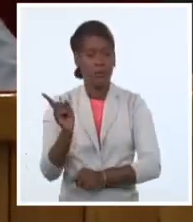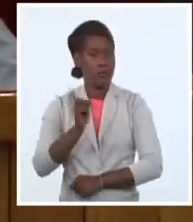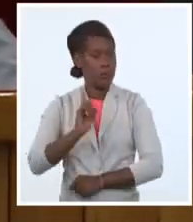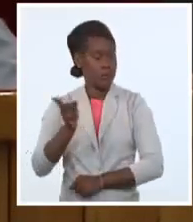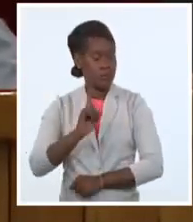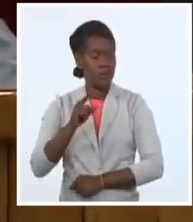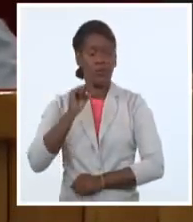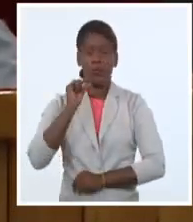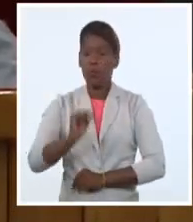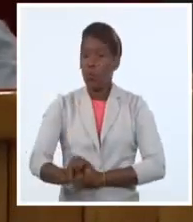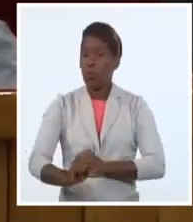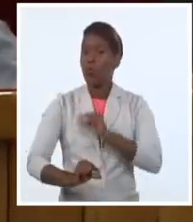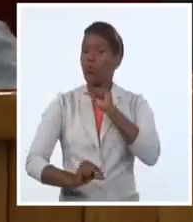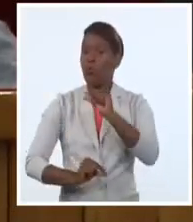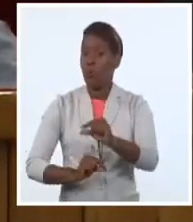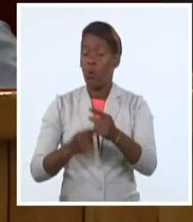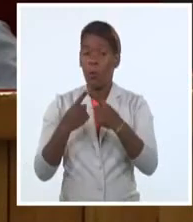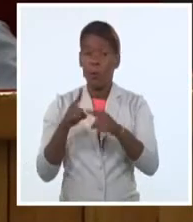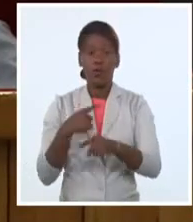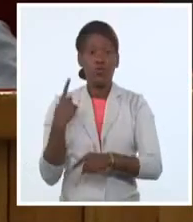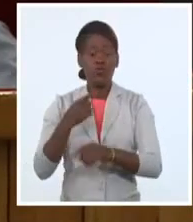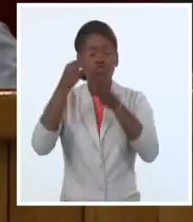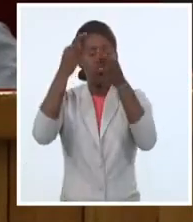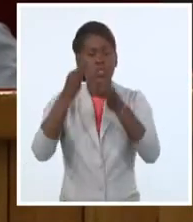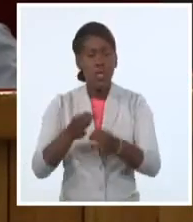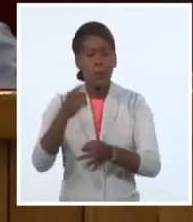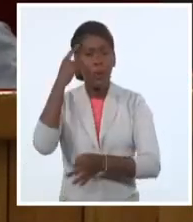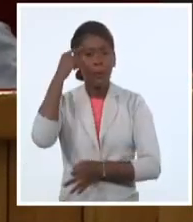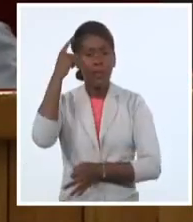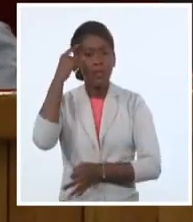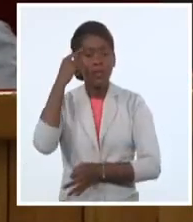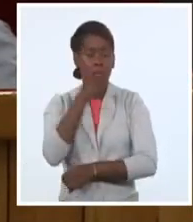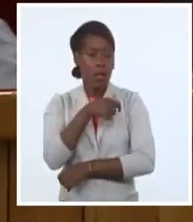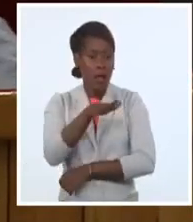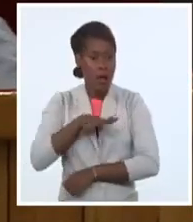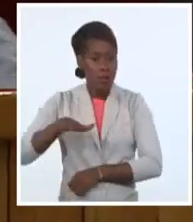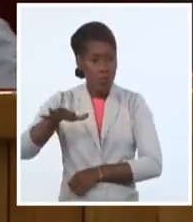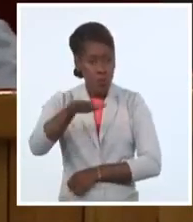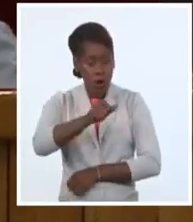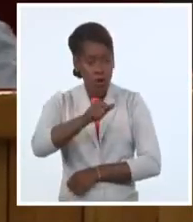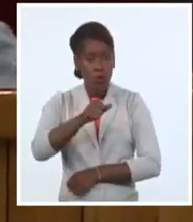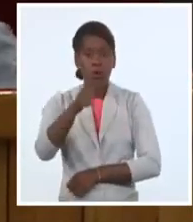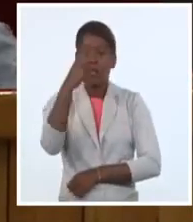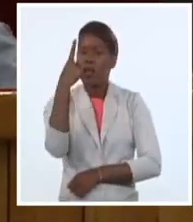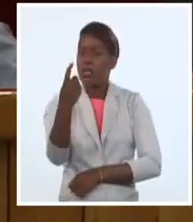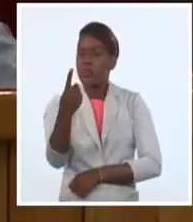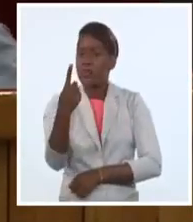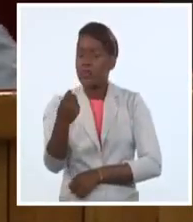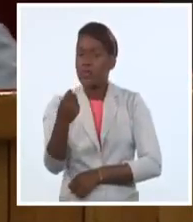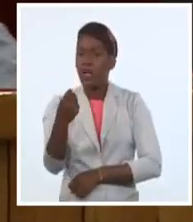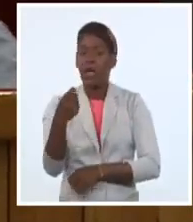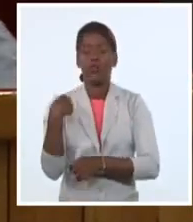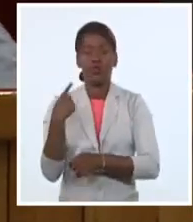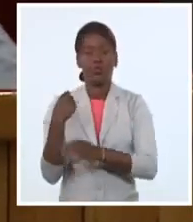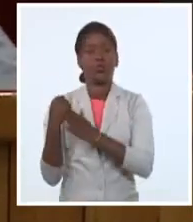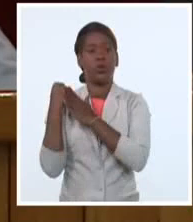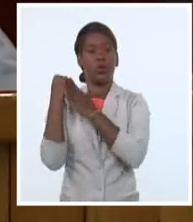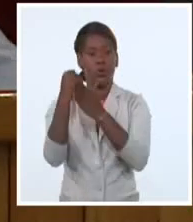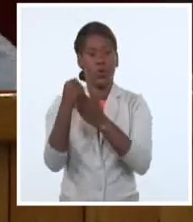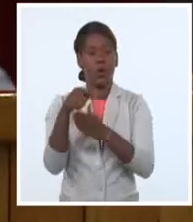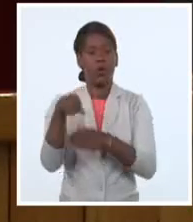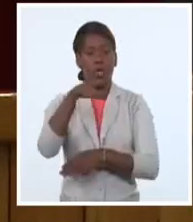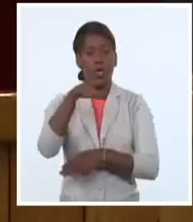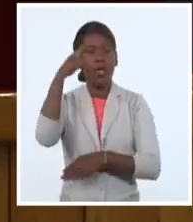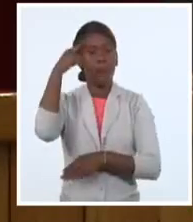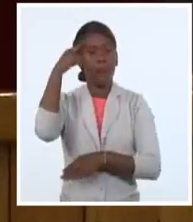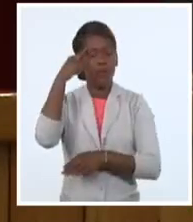afirmar que la revolución nunca hará nada al margen de los intereses y demandas del pueblo. Y les expreso mi confianza en que